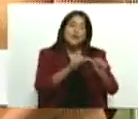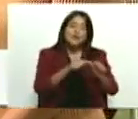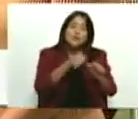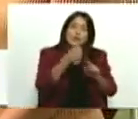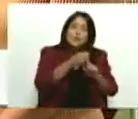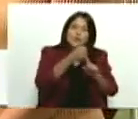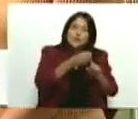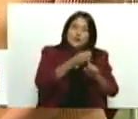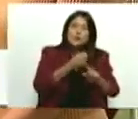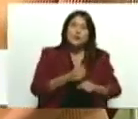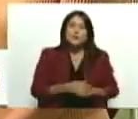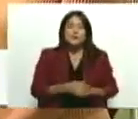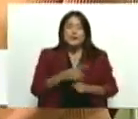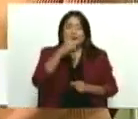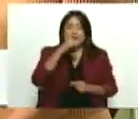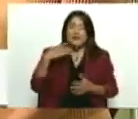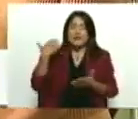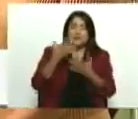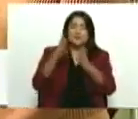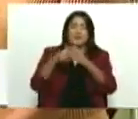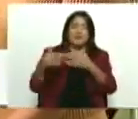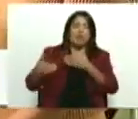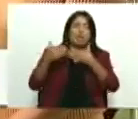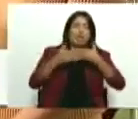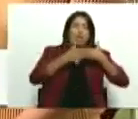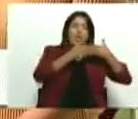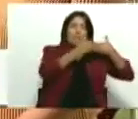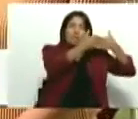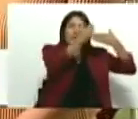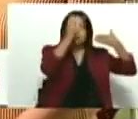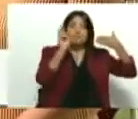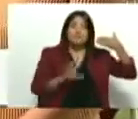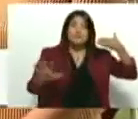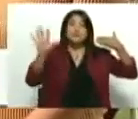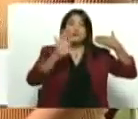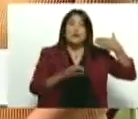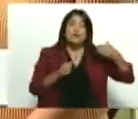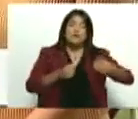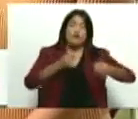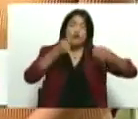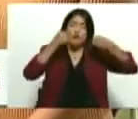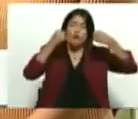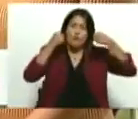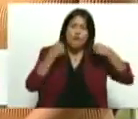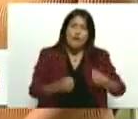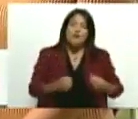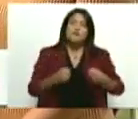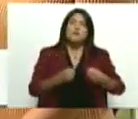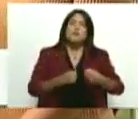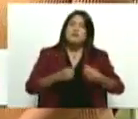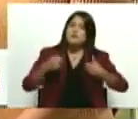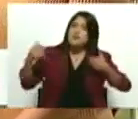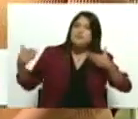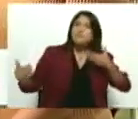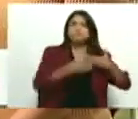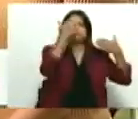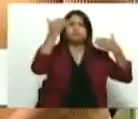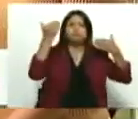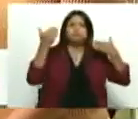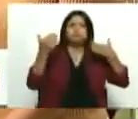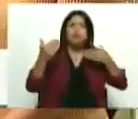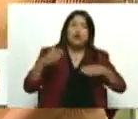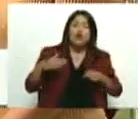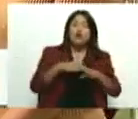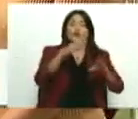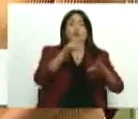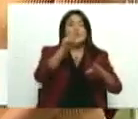años tan duros en que el imperialismo norteamericano se ensañó con tanta fuerza contra el pueblo de Venezuela, contra sus mujeres,